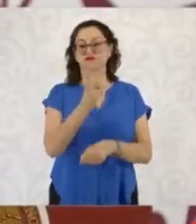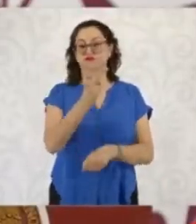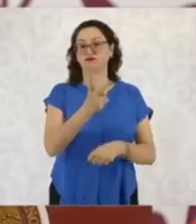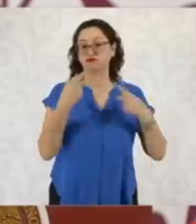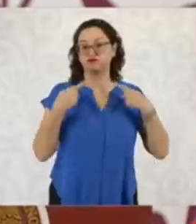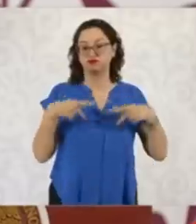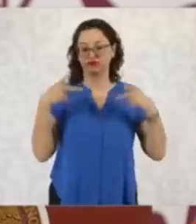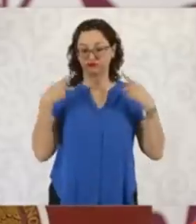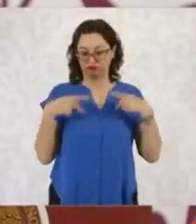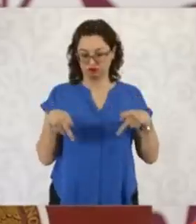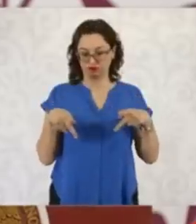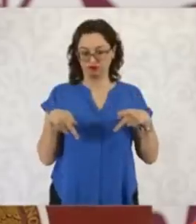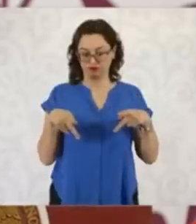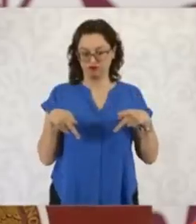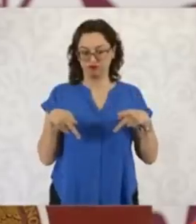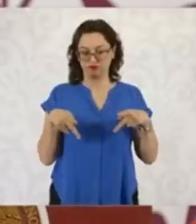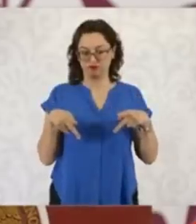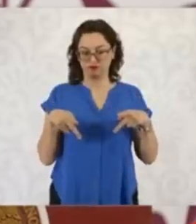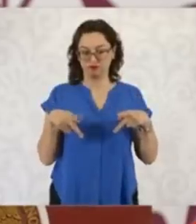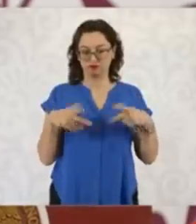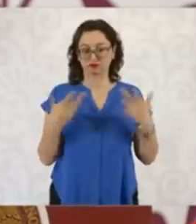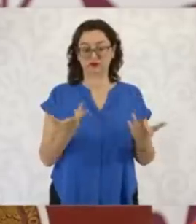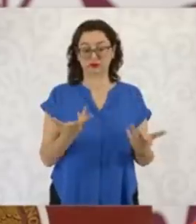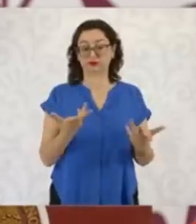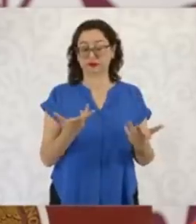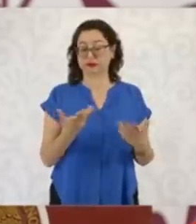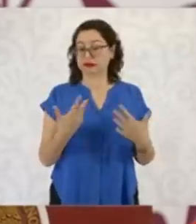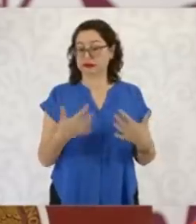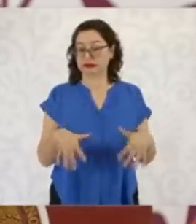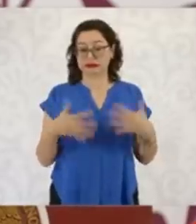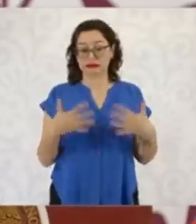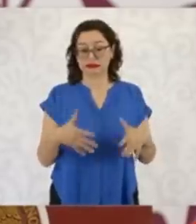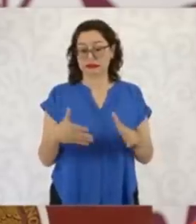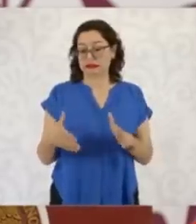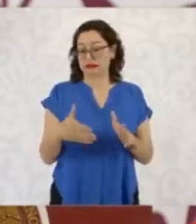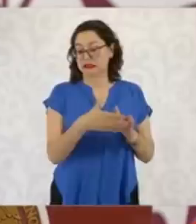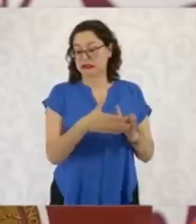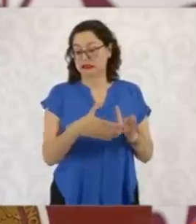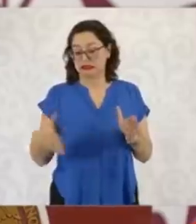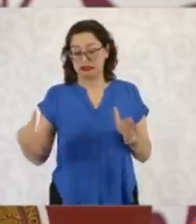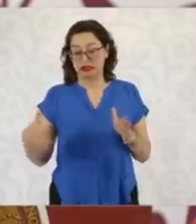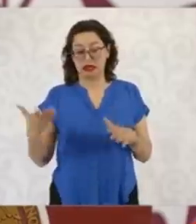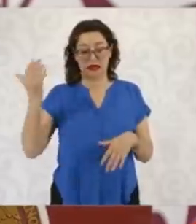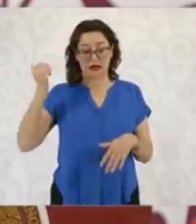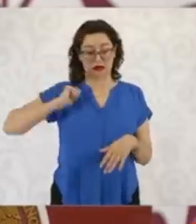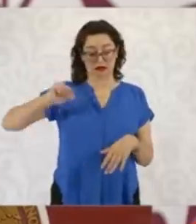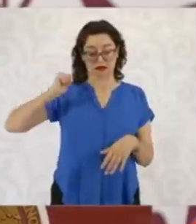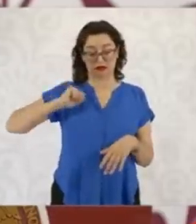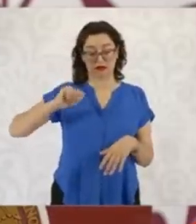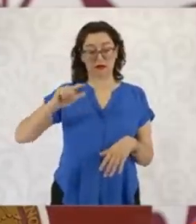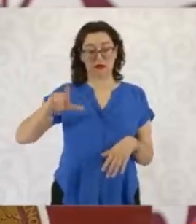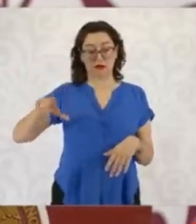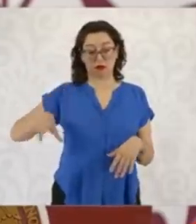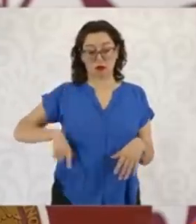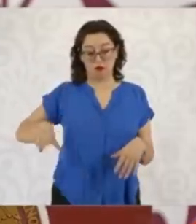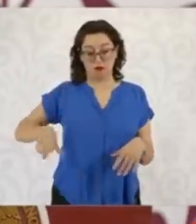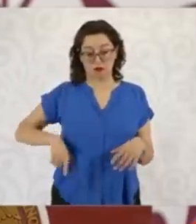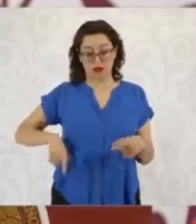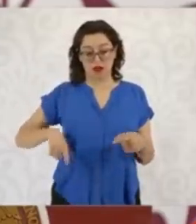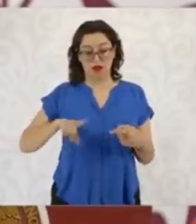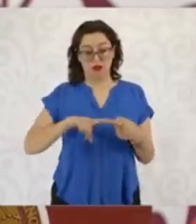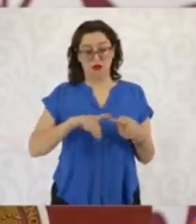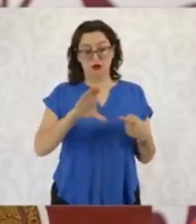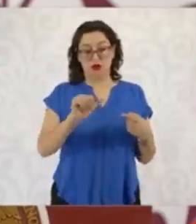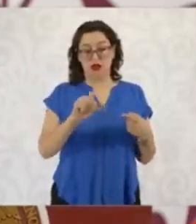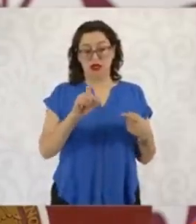relevancia en una trama corrupta durante los sexenios de Calderón y